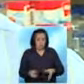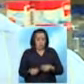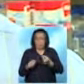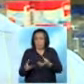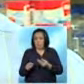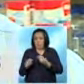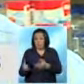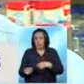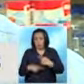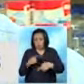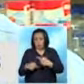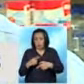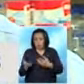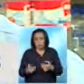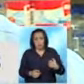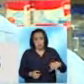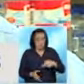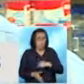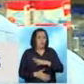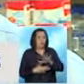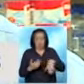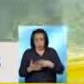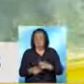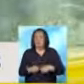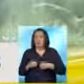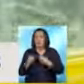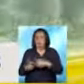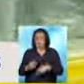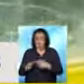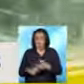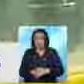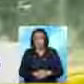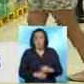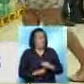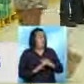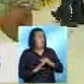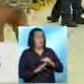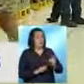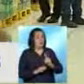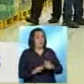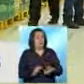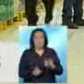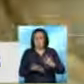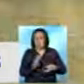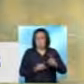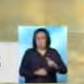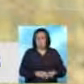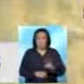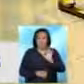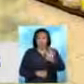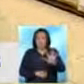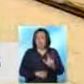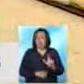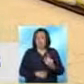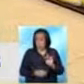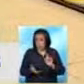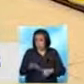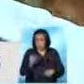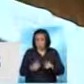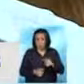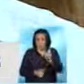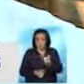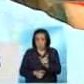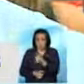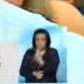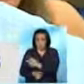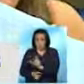abasteciendo diariamente. Y nosotros diariamente estamos sacando agua. Para evitar la especulación, en esta cadena se vende 5 litros de agua por persona.